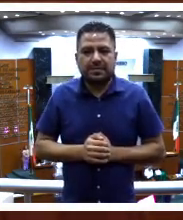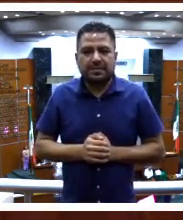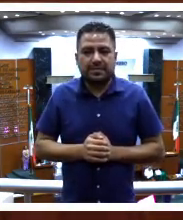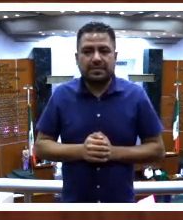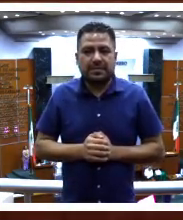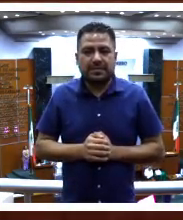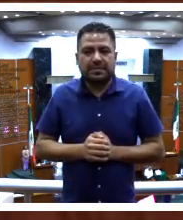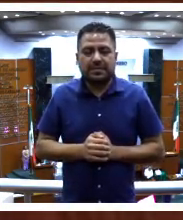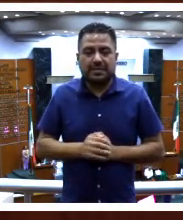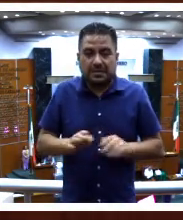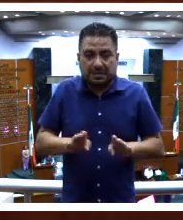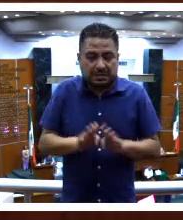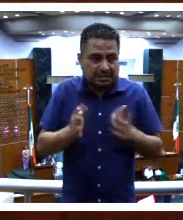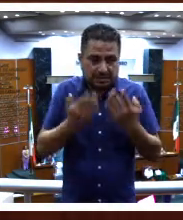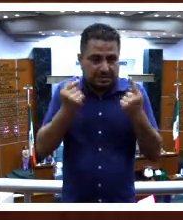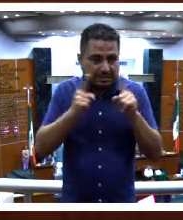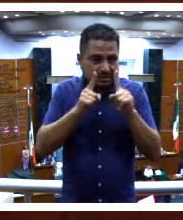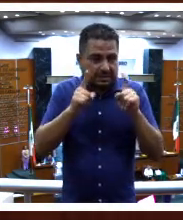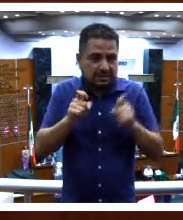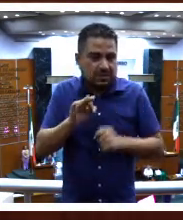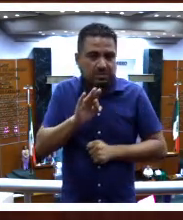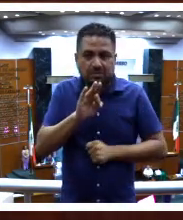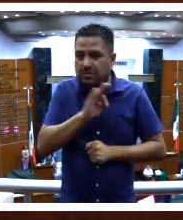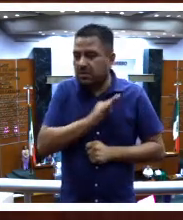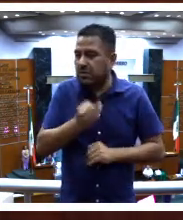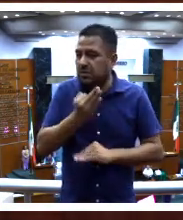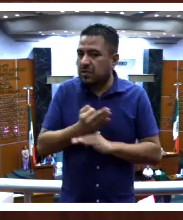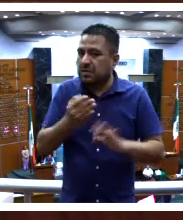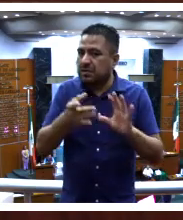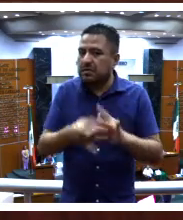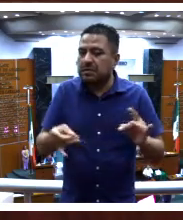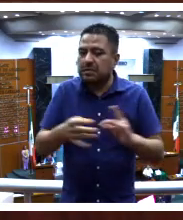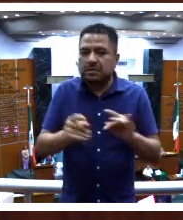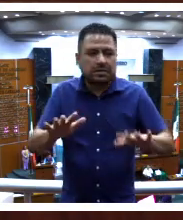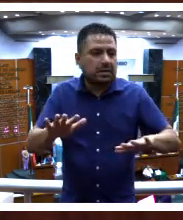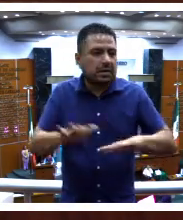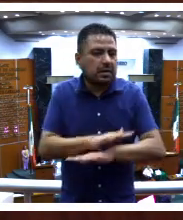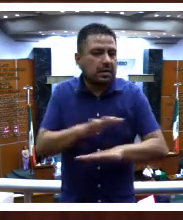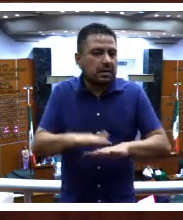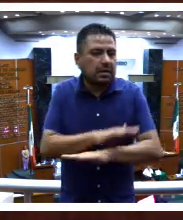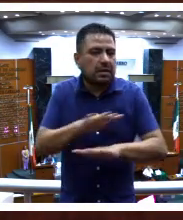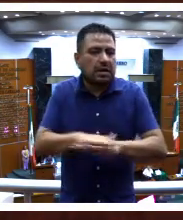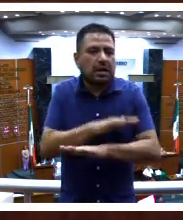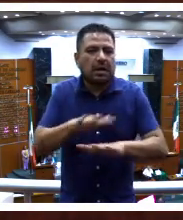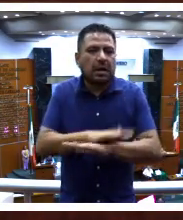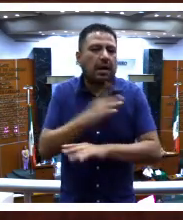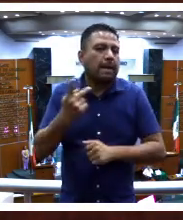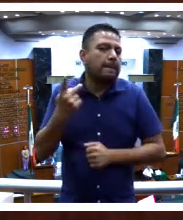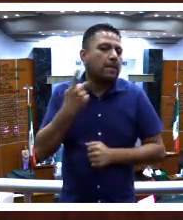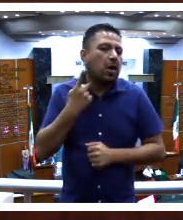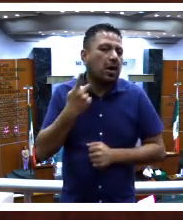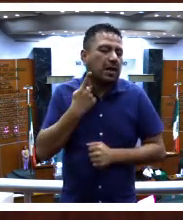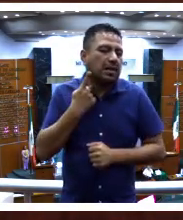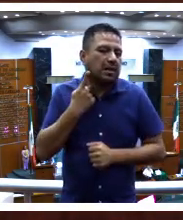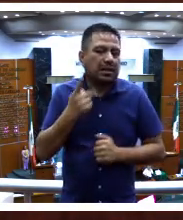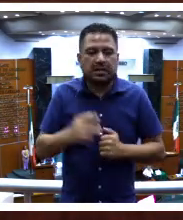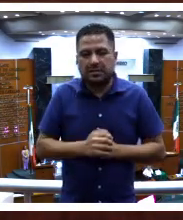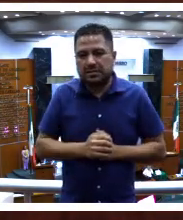No sé cómo podríamos decir que hemos cambiado las políticas.